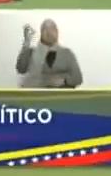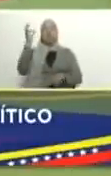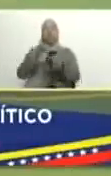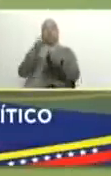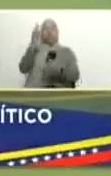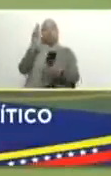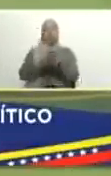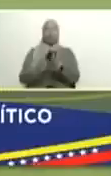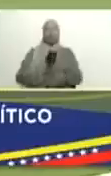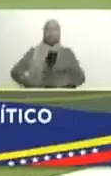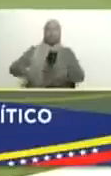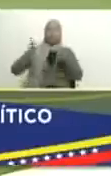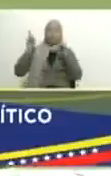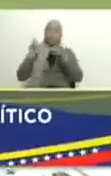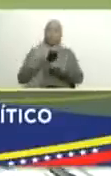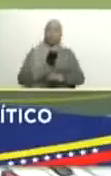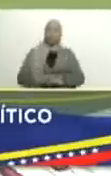¡Cúmplase!